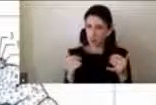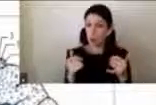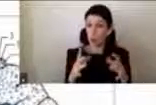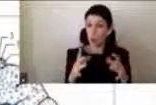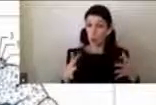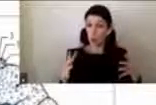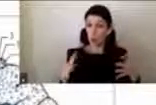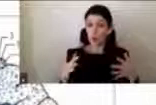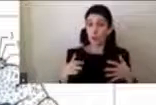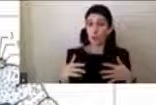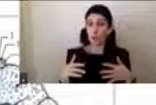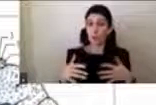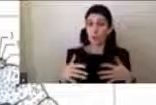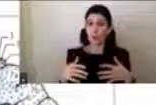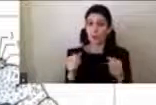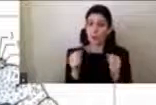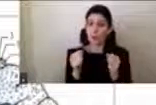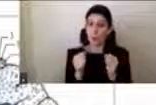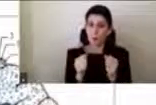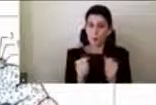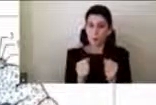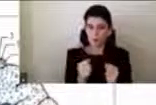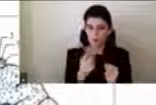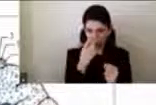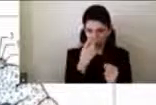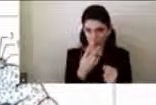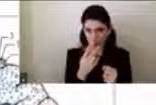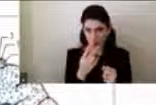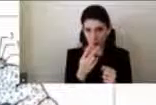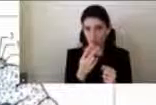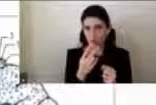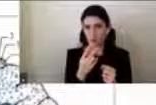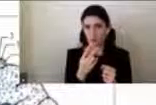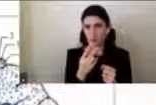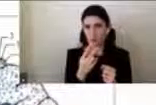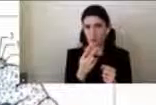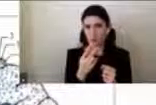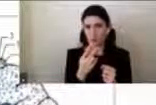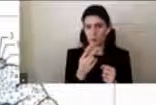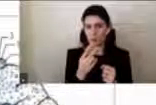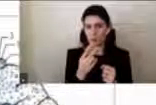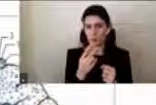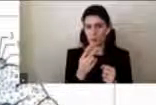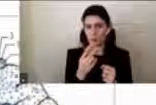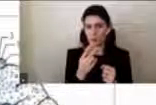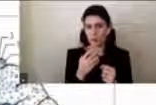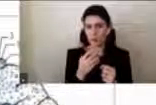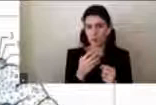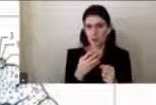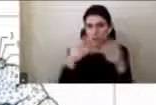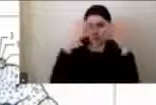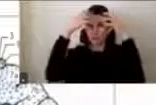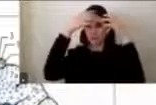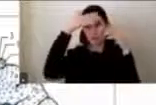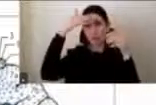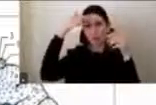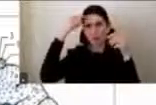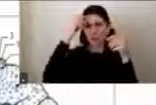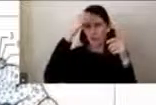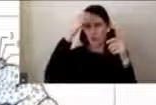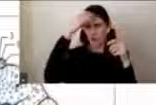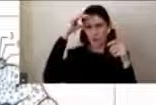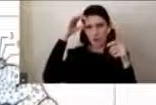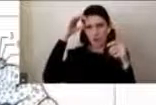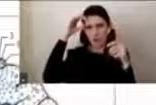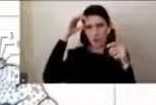generales, podemos visualizar la participación de zonas frontales vinculadas con el pensamiento, con